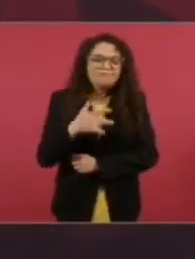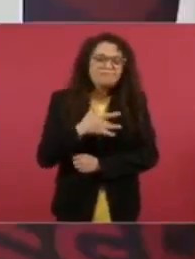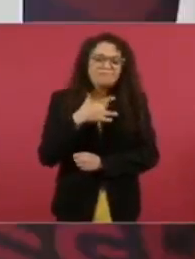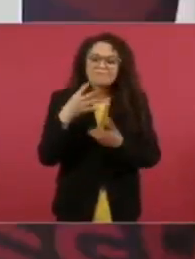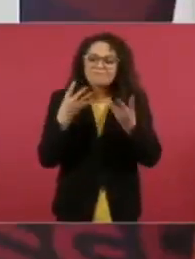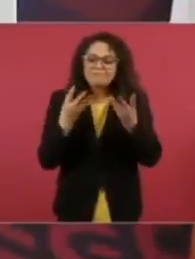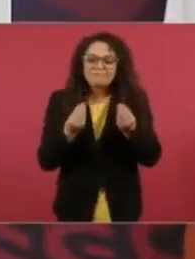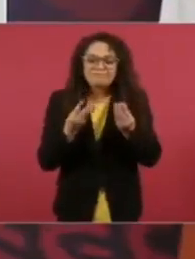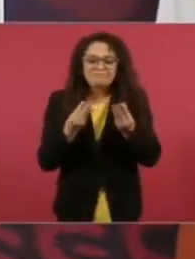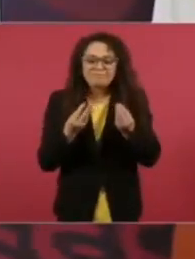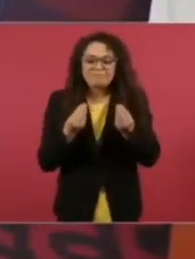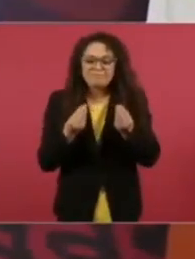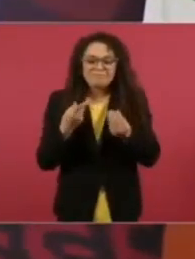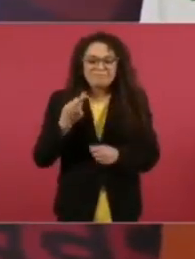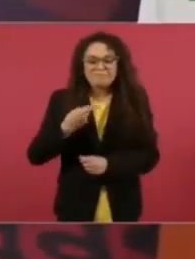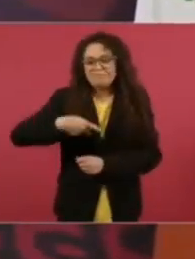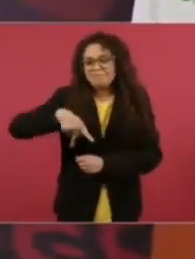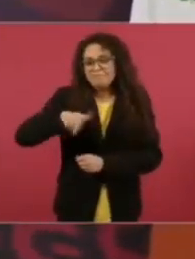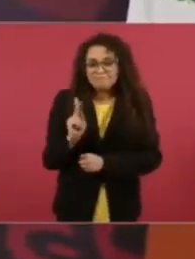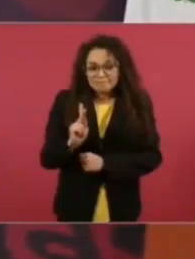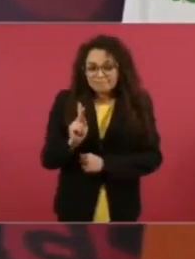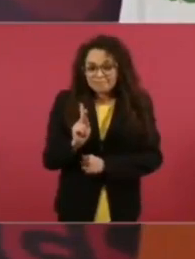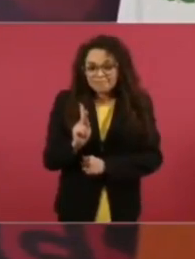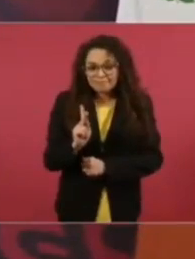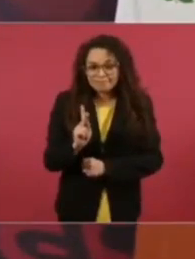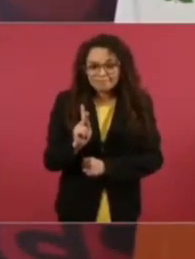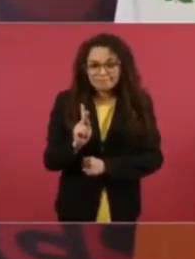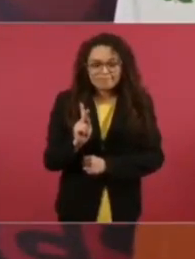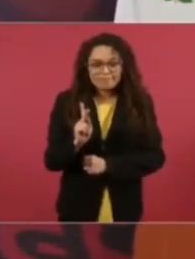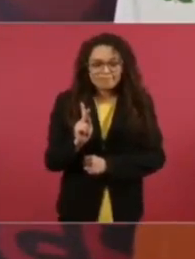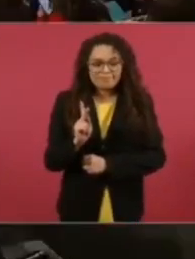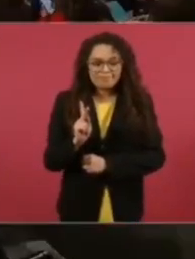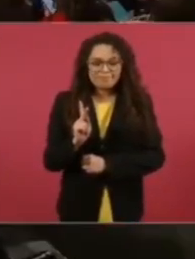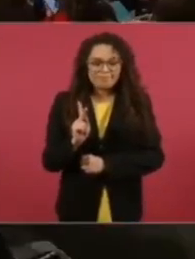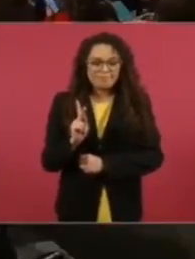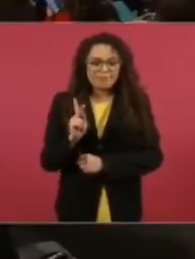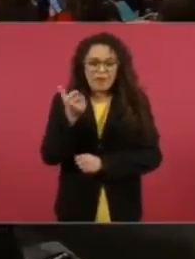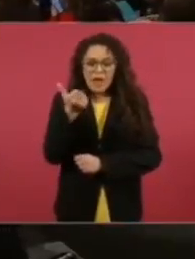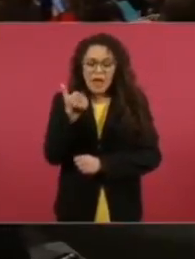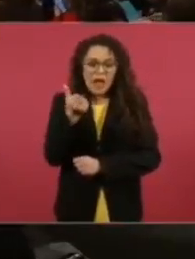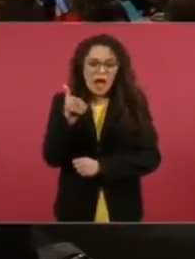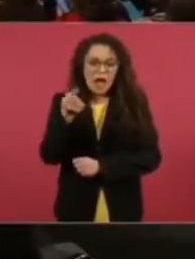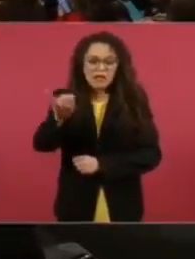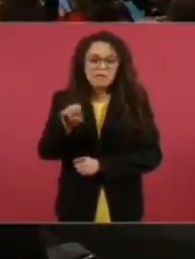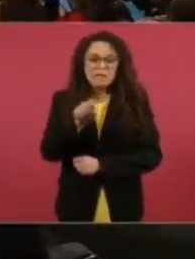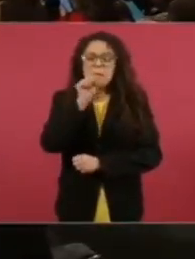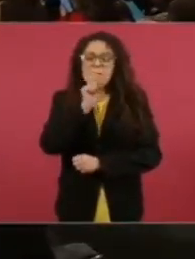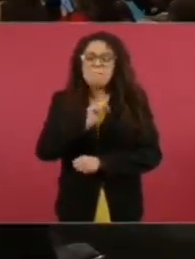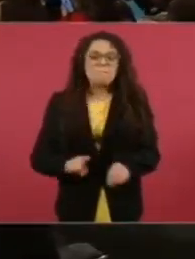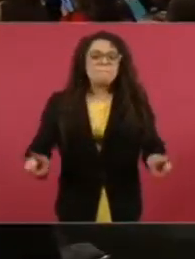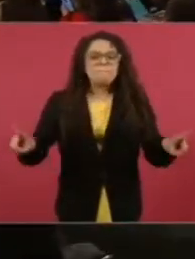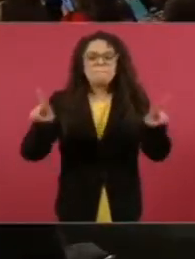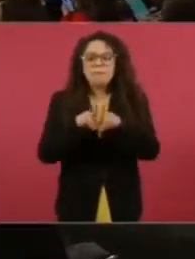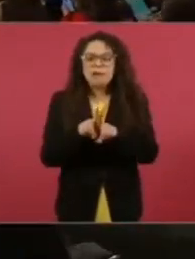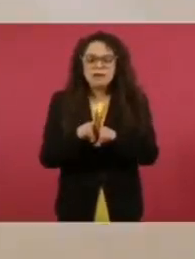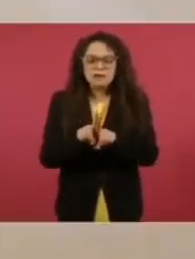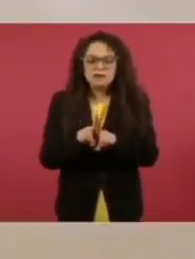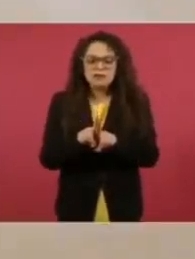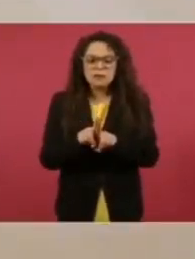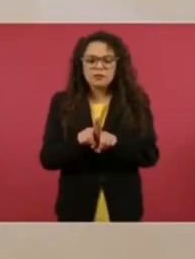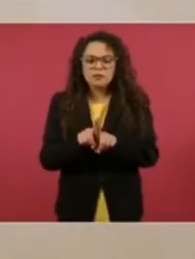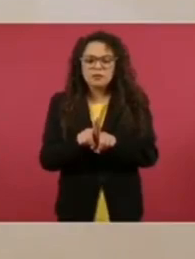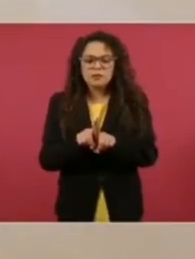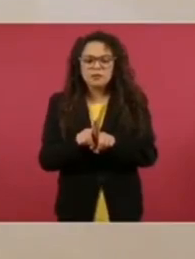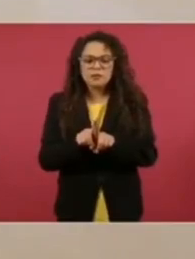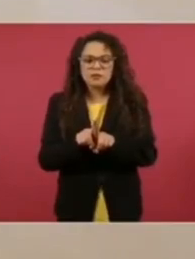cabecita de algodón hoy en conferencia mañanera. Le respondió primero quien sacó la nota, respondiéndole al presidente.